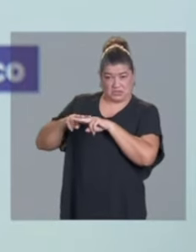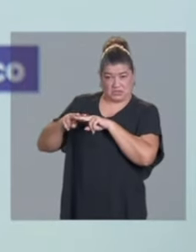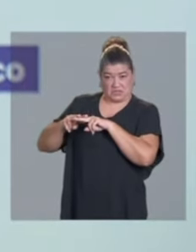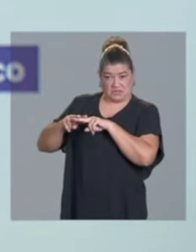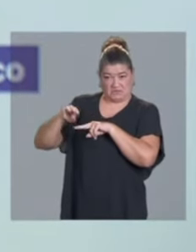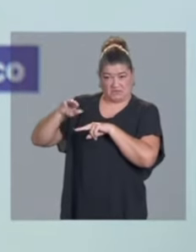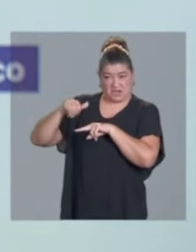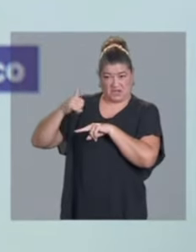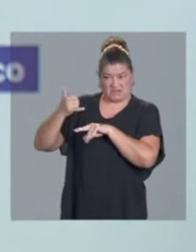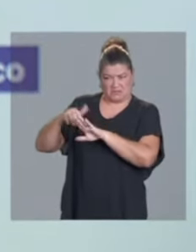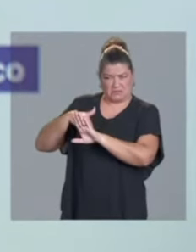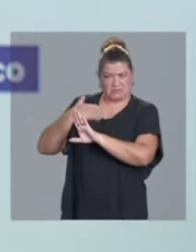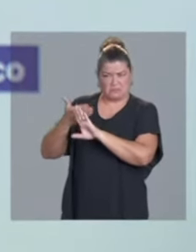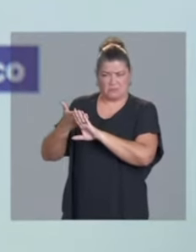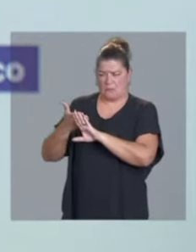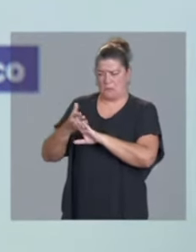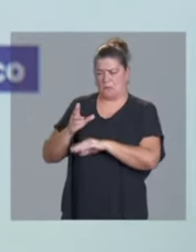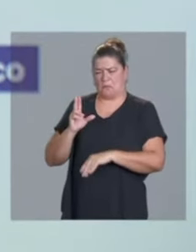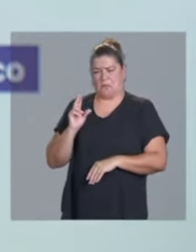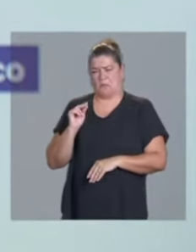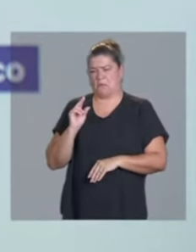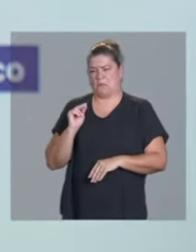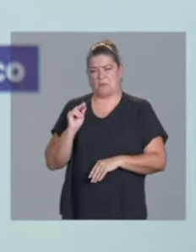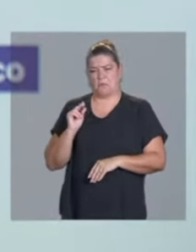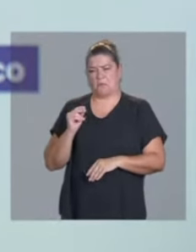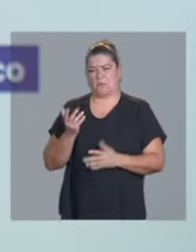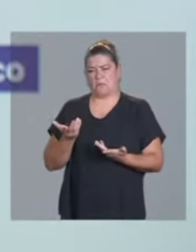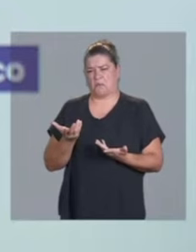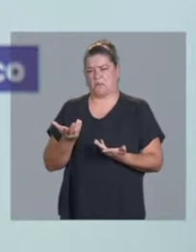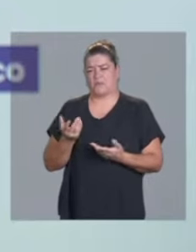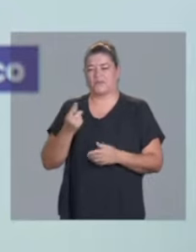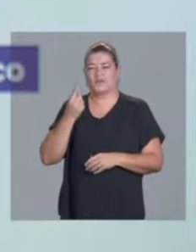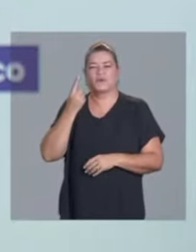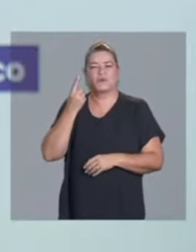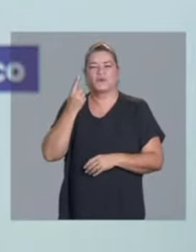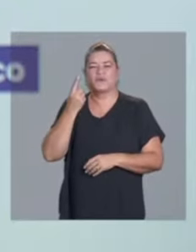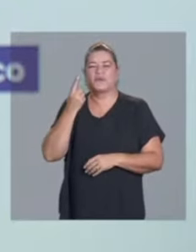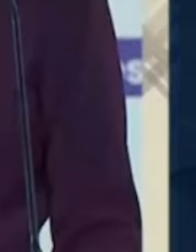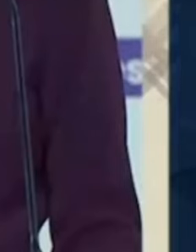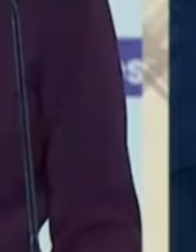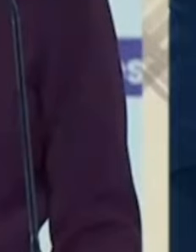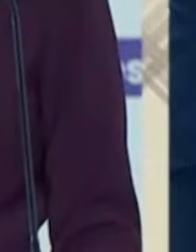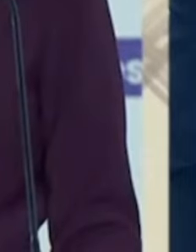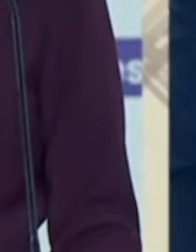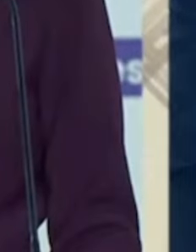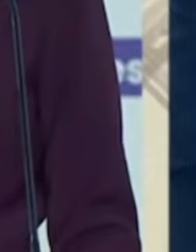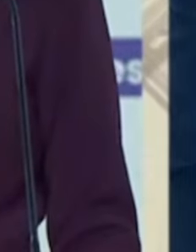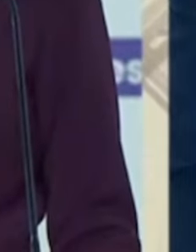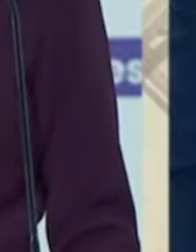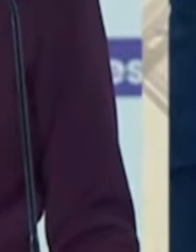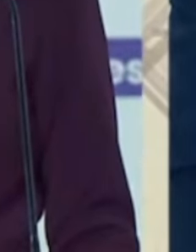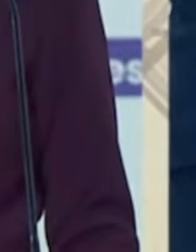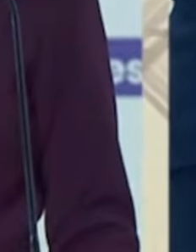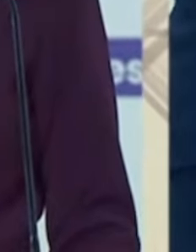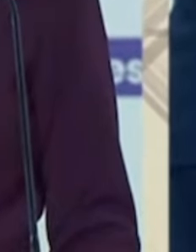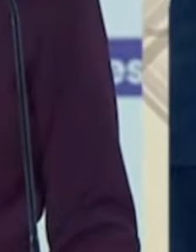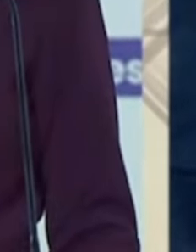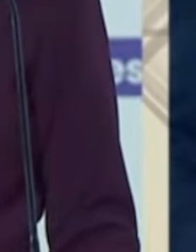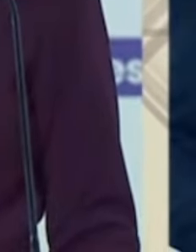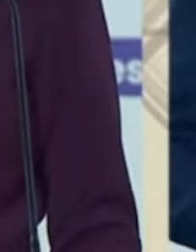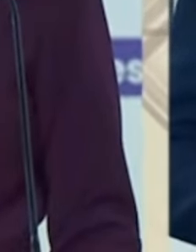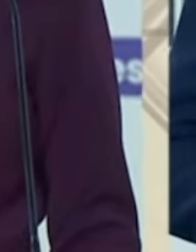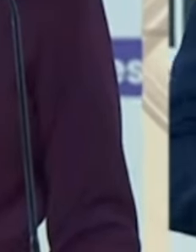contra es de que no se haya construido con un impacto ambiental adecuado. Y yo le pregunto a